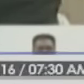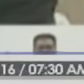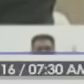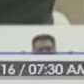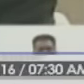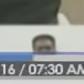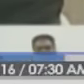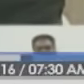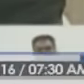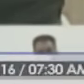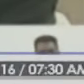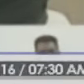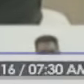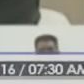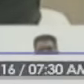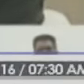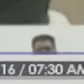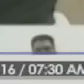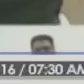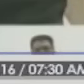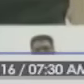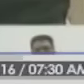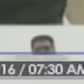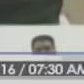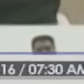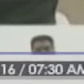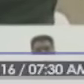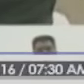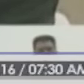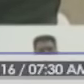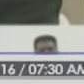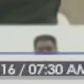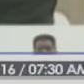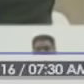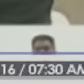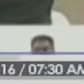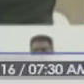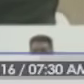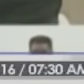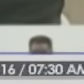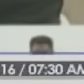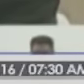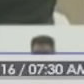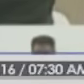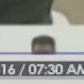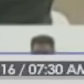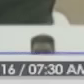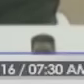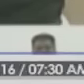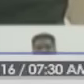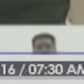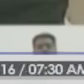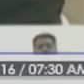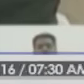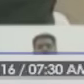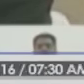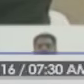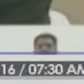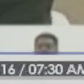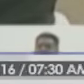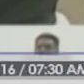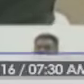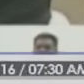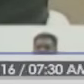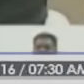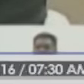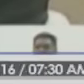los medios radioeléctricos desde el sector privado y quebrar todo el esfuerzo legislativo, todo el esfuerzo normativo, todo el esfuerzo de